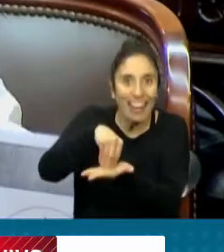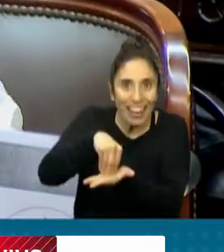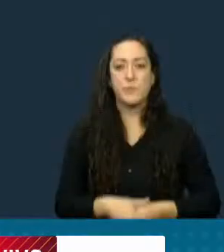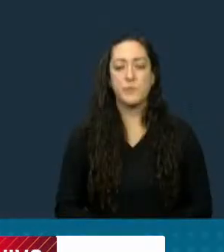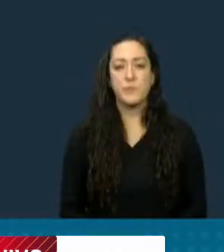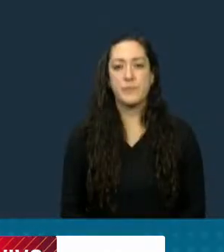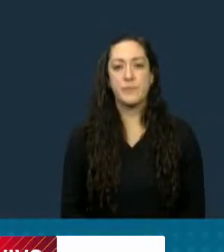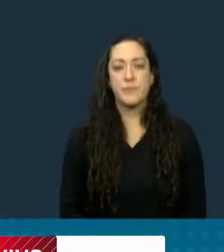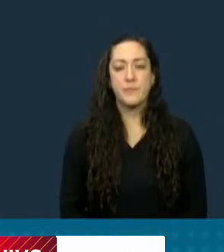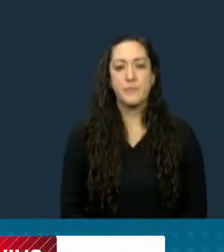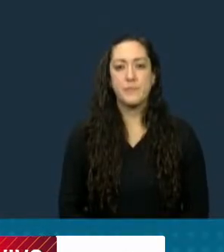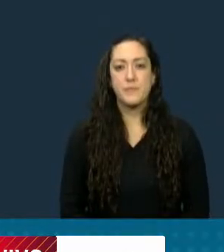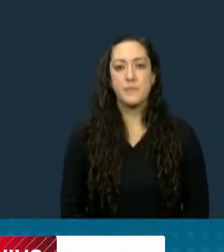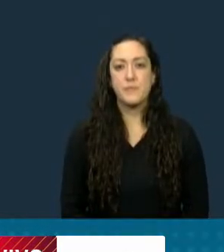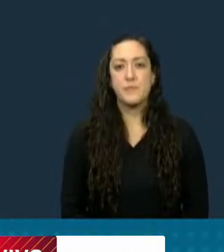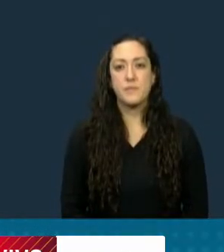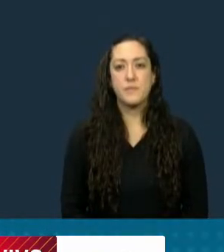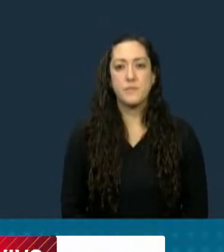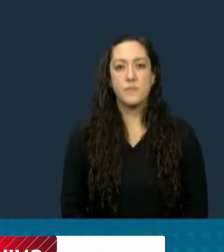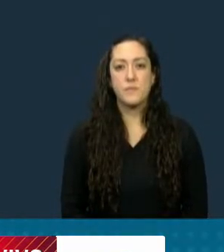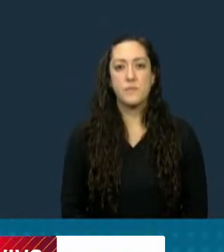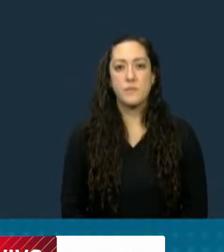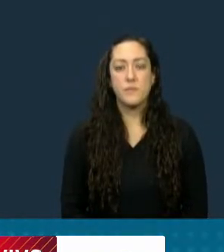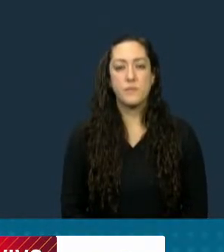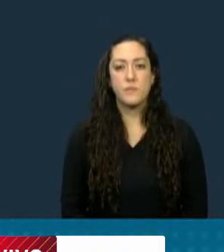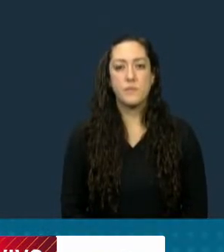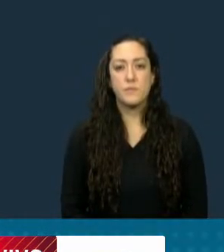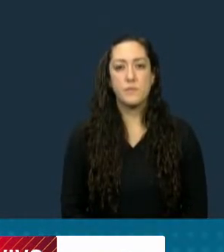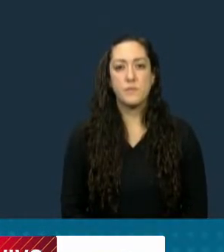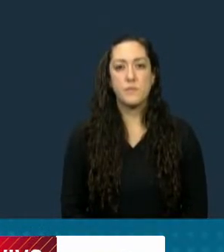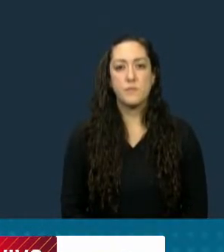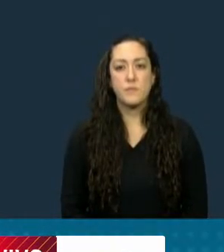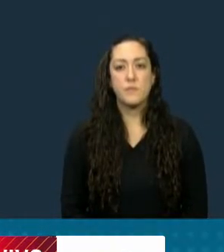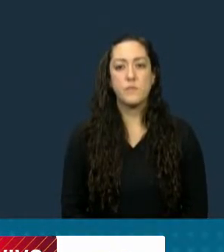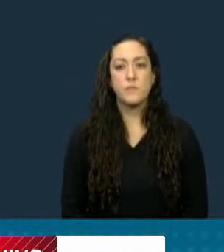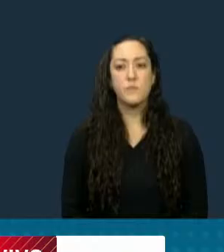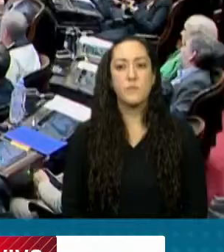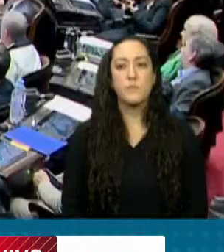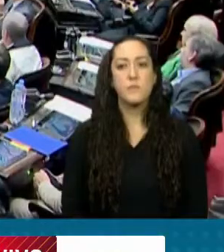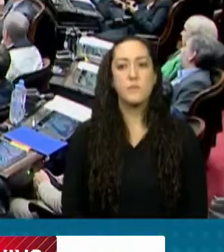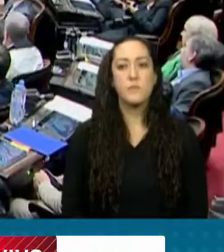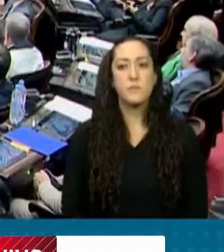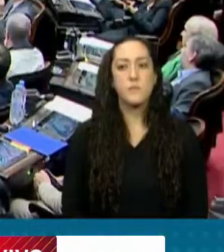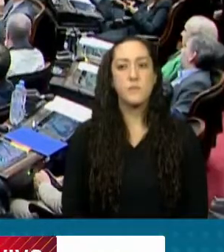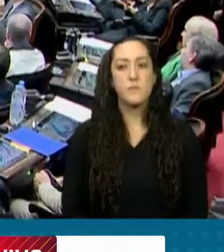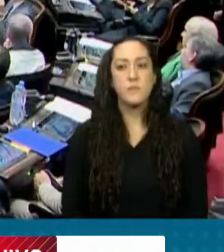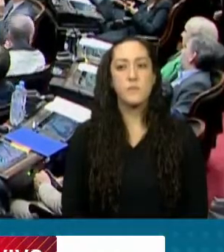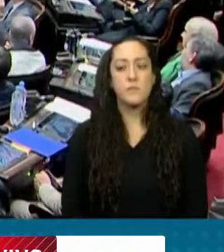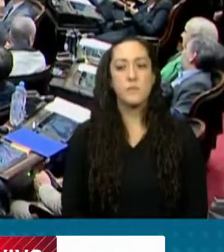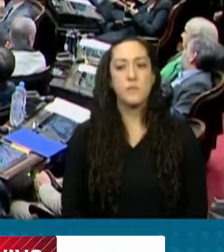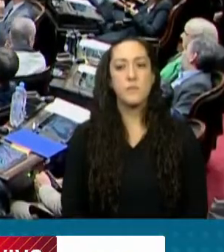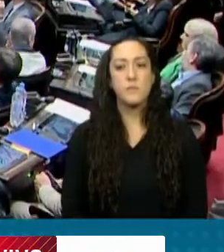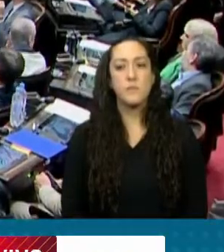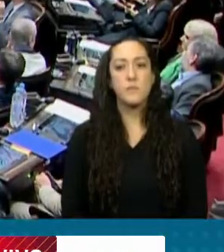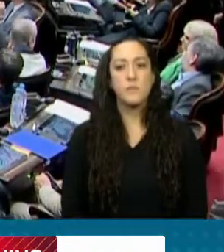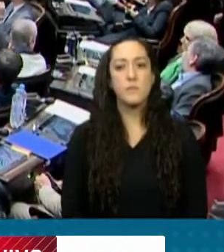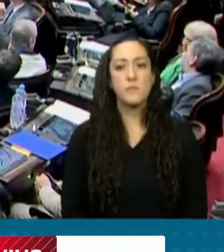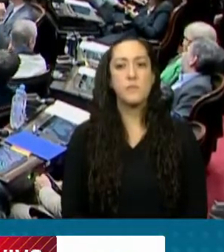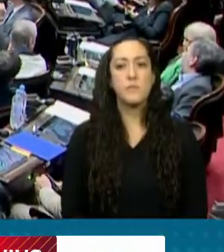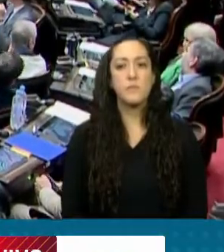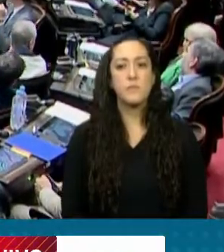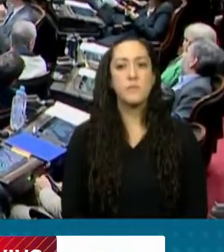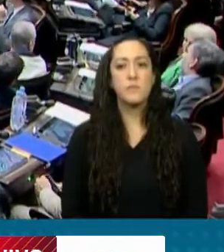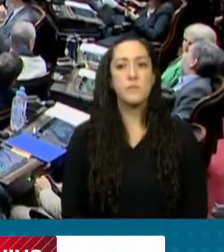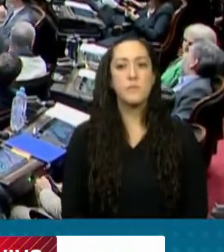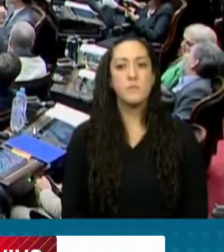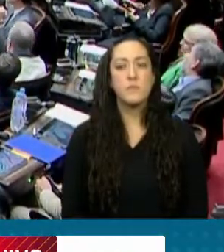antes es de dónde va a salir ese dinero y, entre otras cosas, lo coparticipable, ¿no?, de todo esto, que es lo que